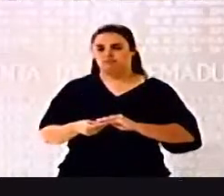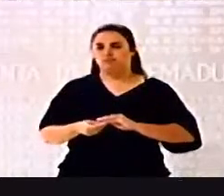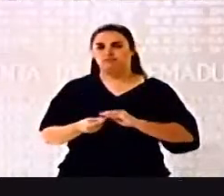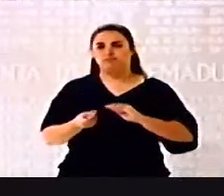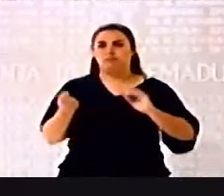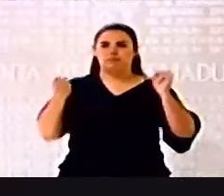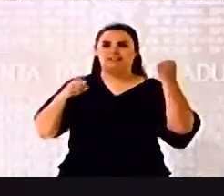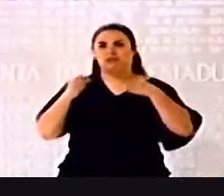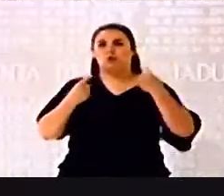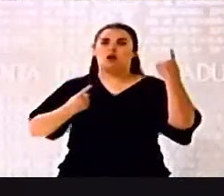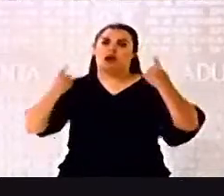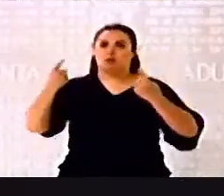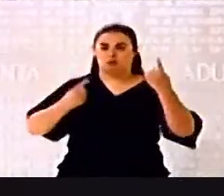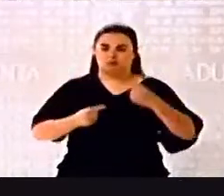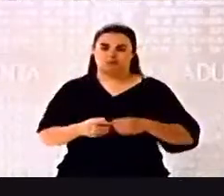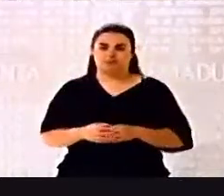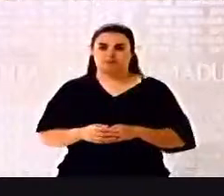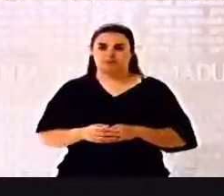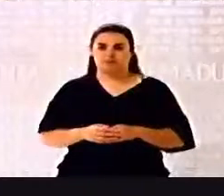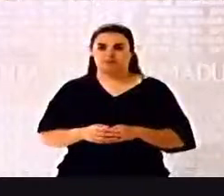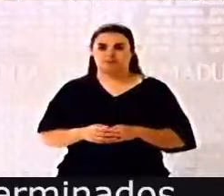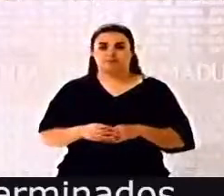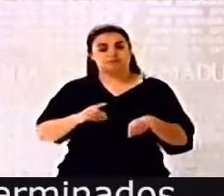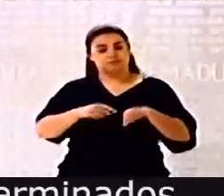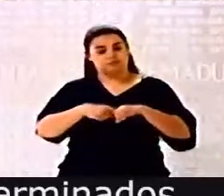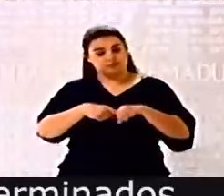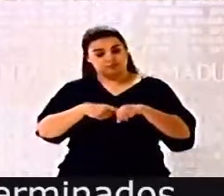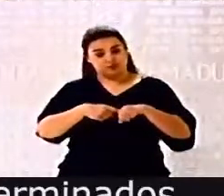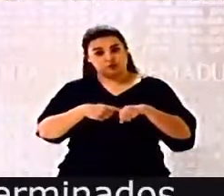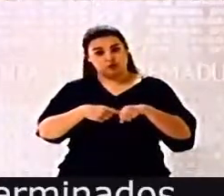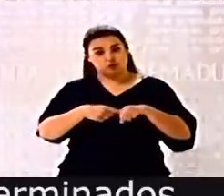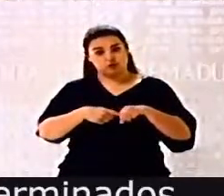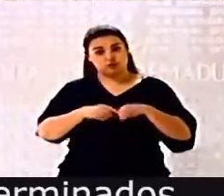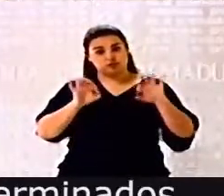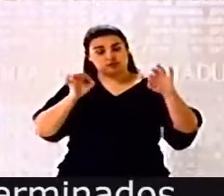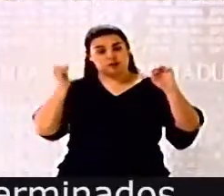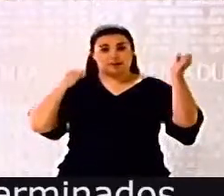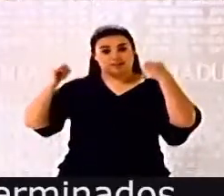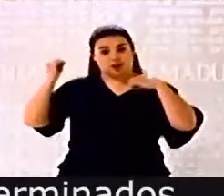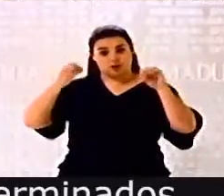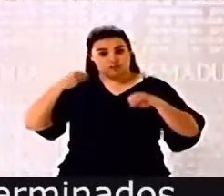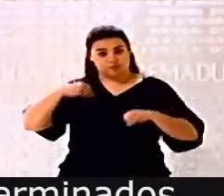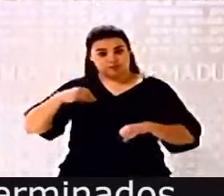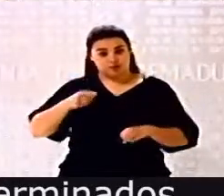espectáculos. Los aforos que pueden tener estos espectáculos